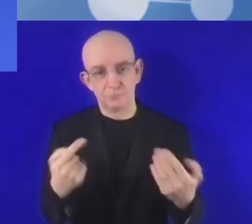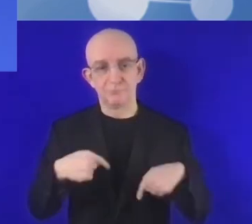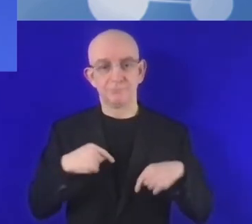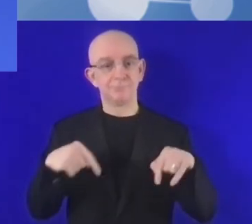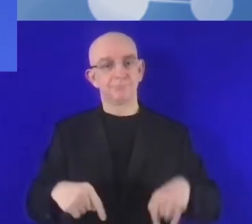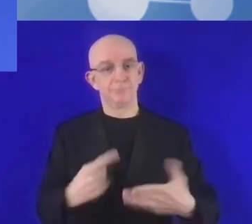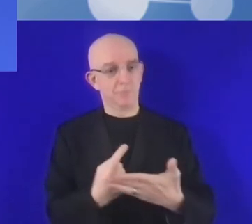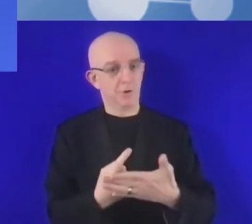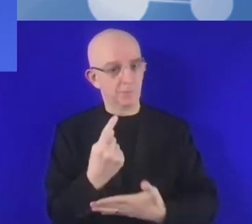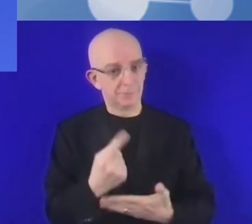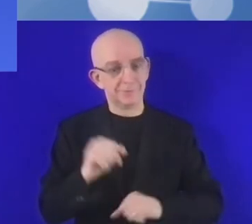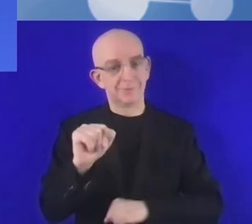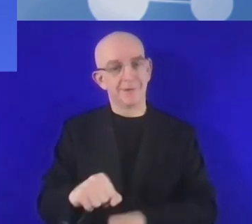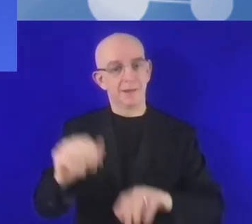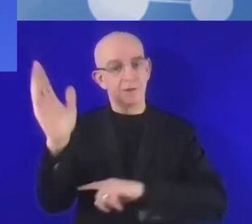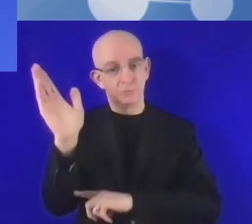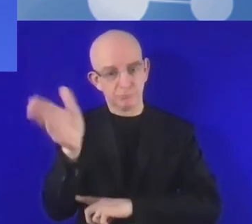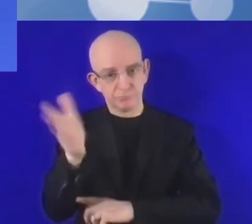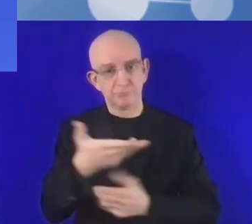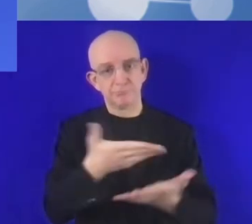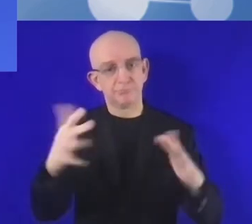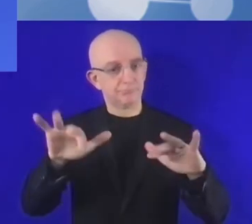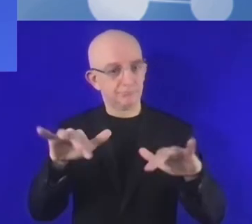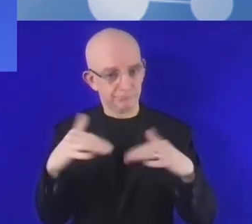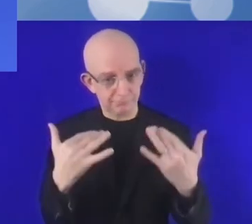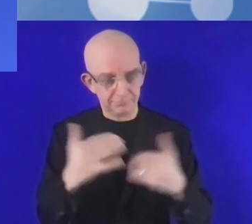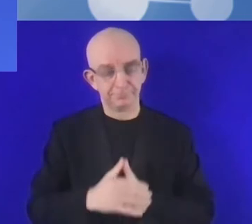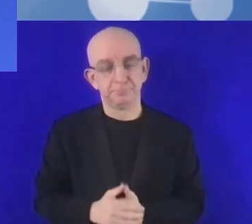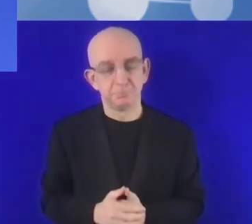Muchas gracias por esta oportunidad